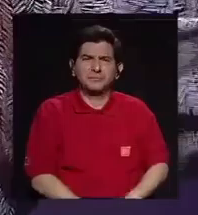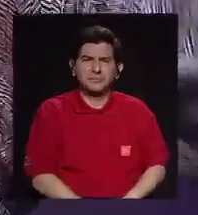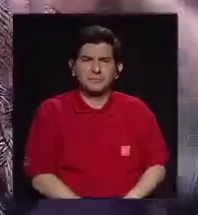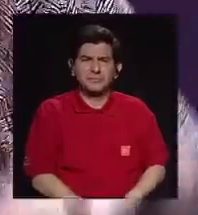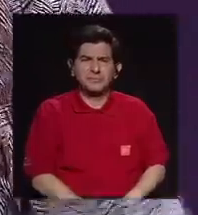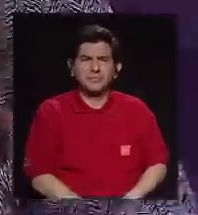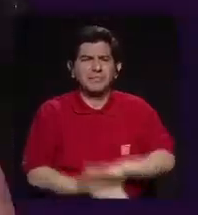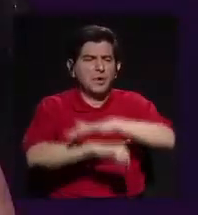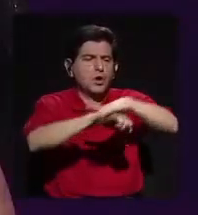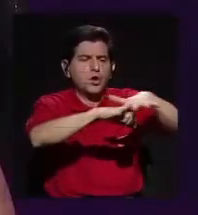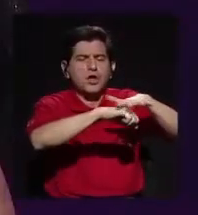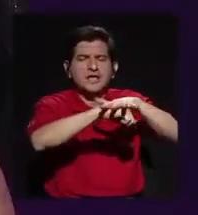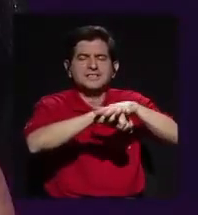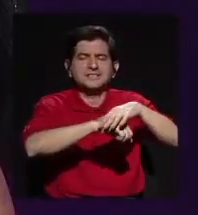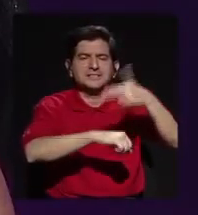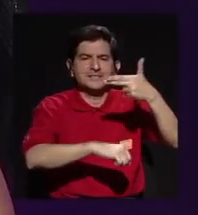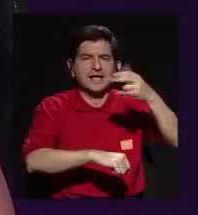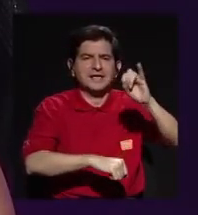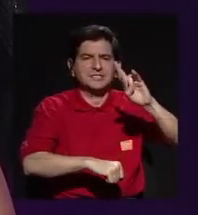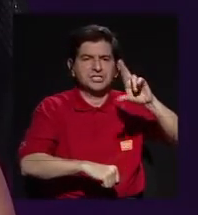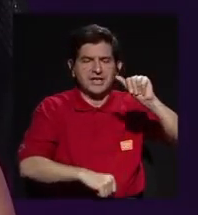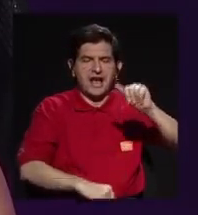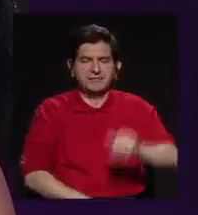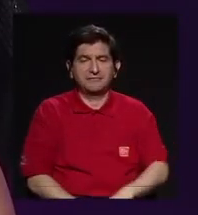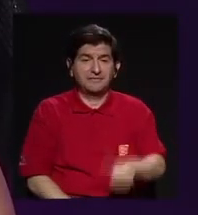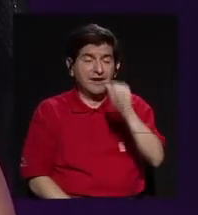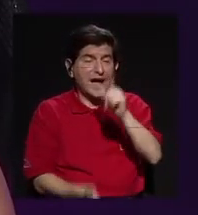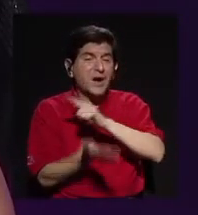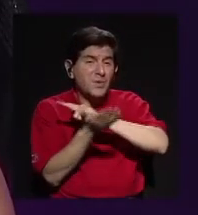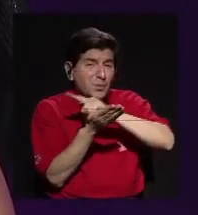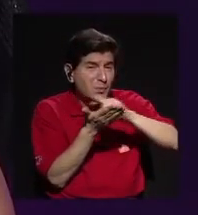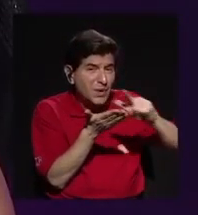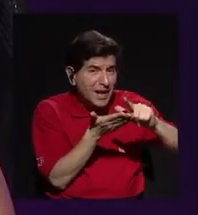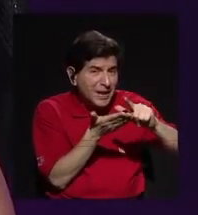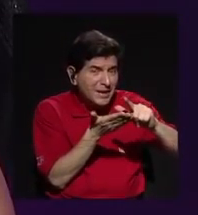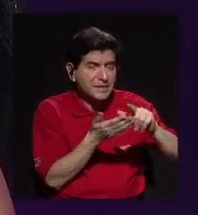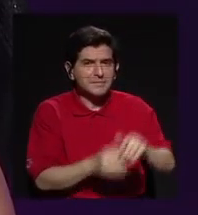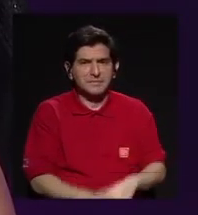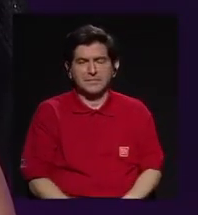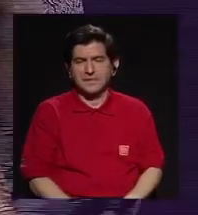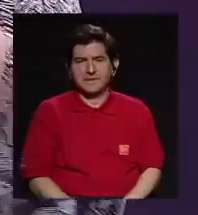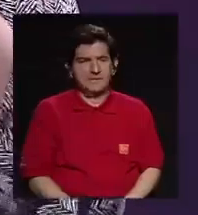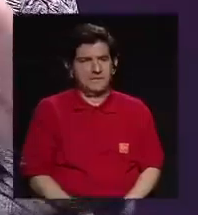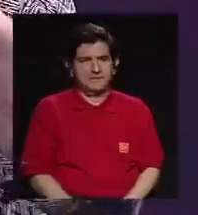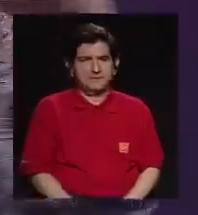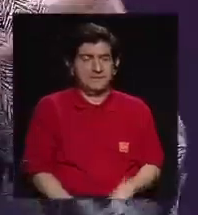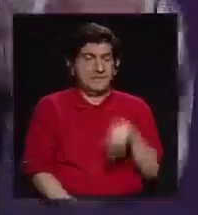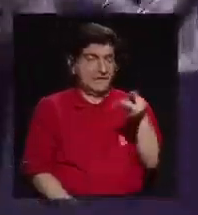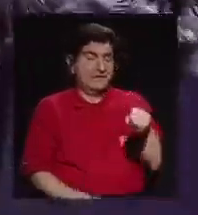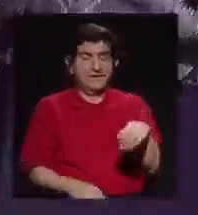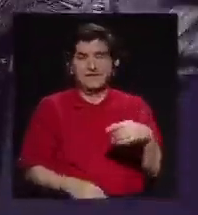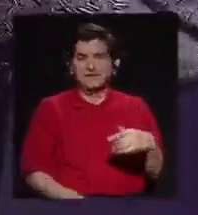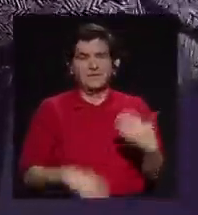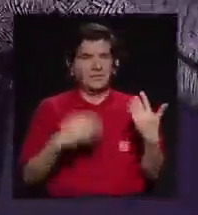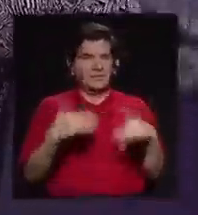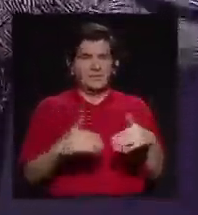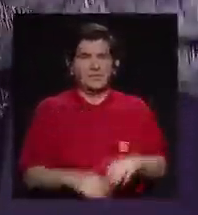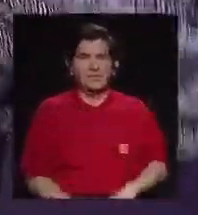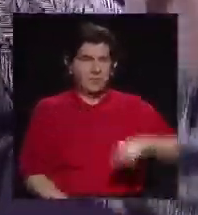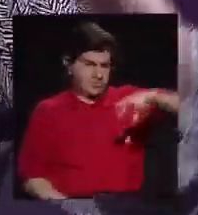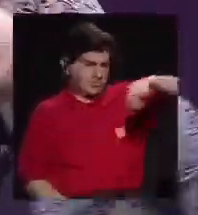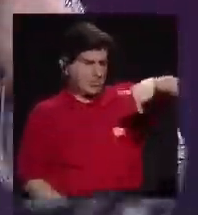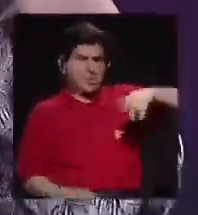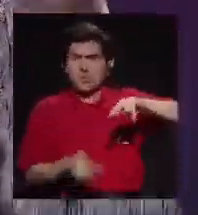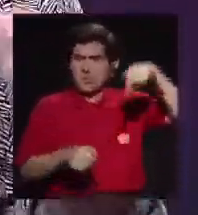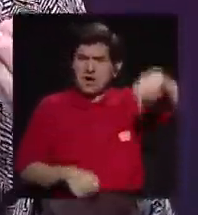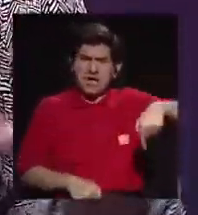en Isla de Chira, por ejemplo, en donde el agua potable es algo que para mí, de abrir un tubo no